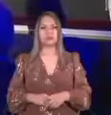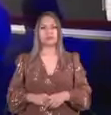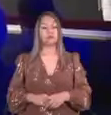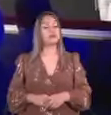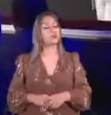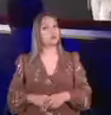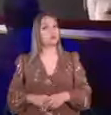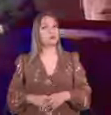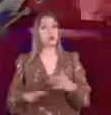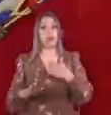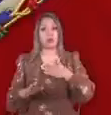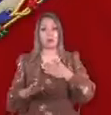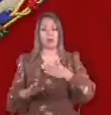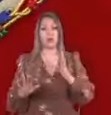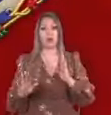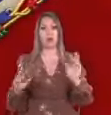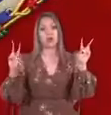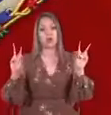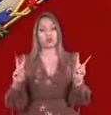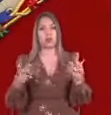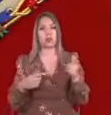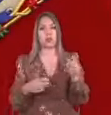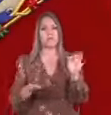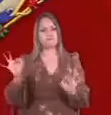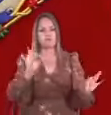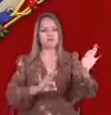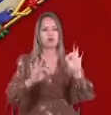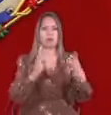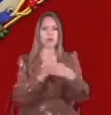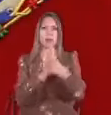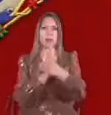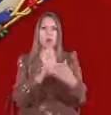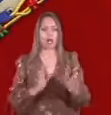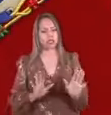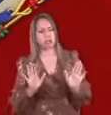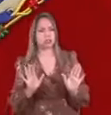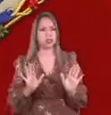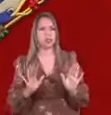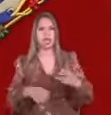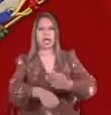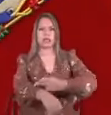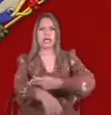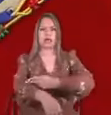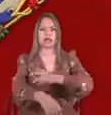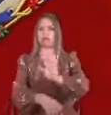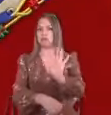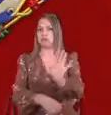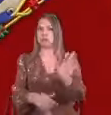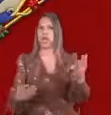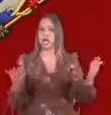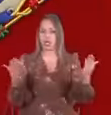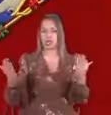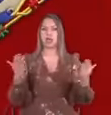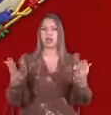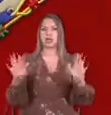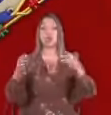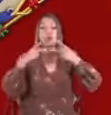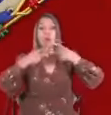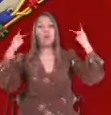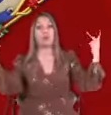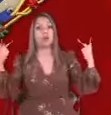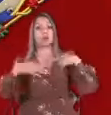Pero tampoco soy un frío tecnócrata, atado a fórmulas y manuales. Por eso mismo, consciente del peso de la palabra pública y del